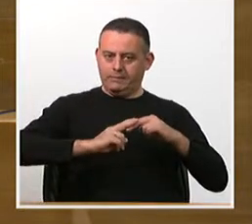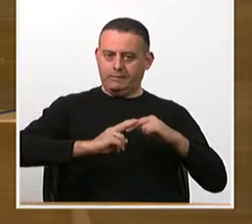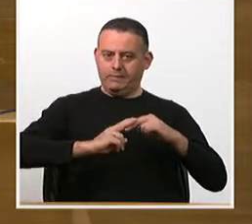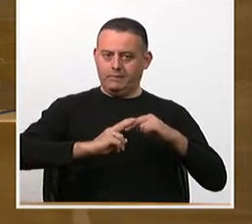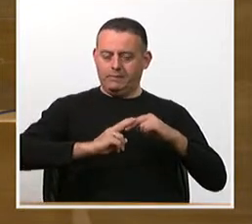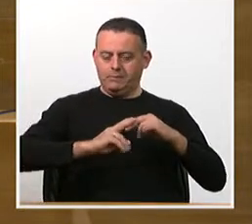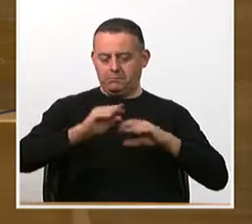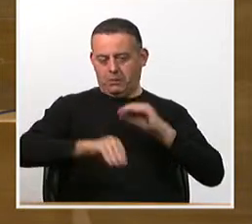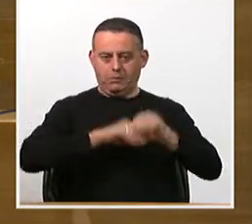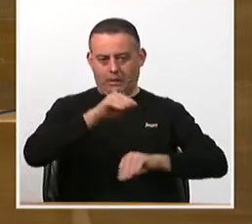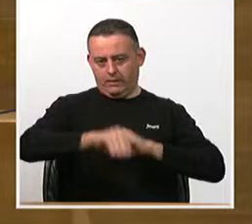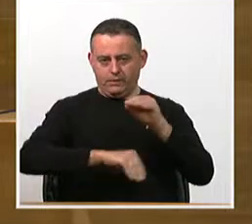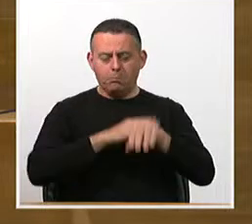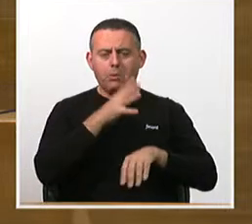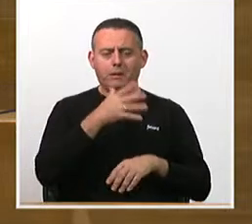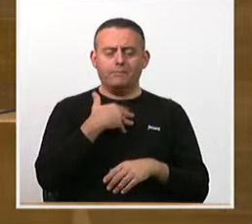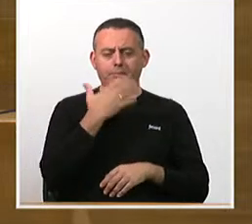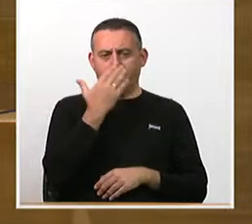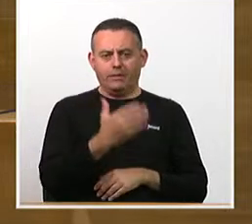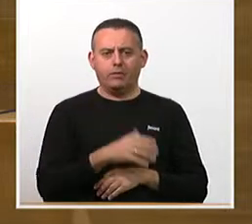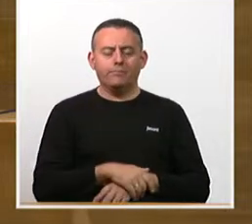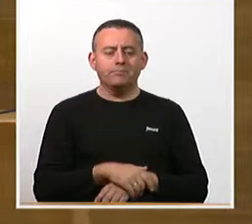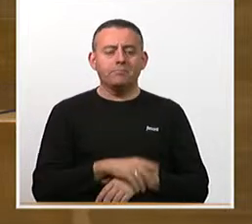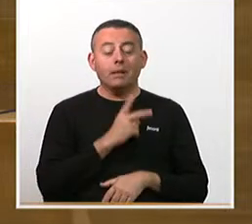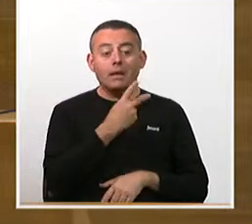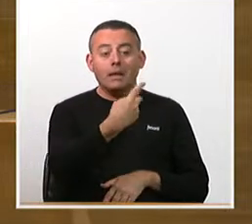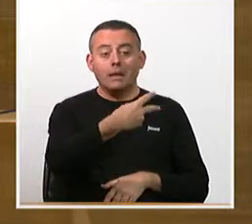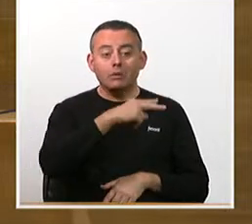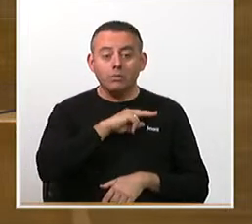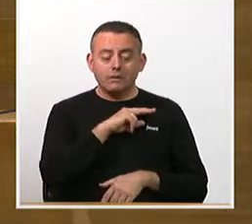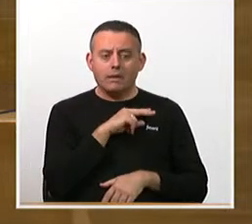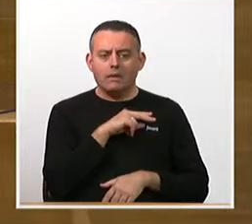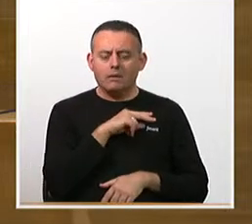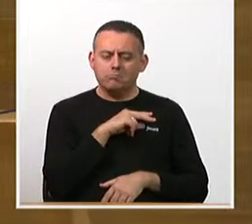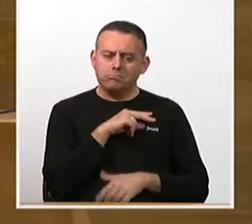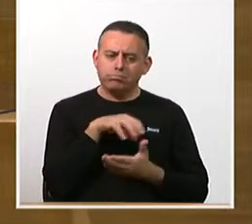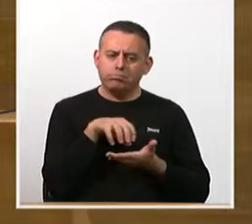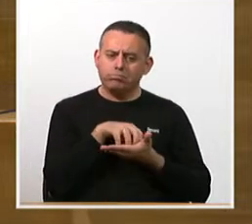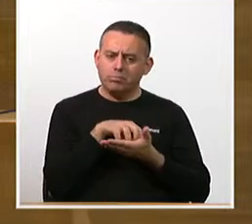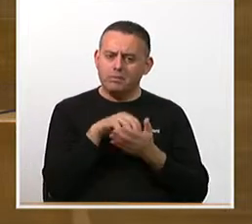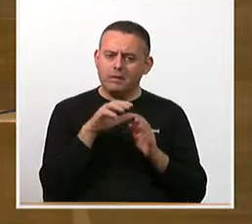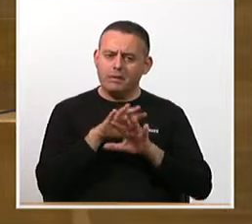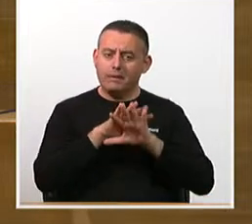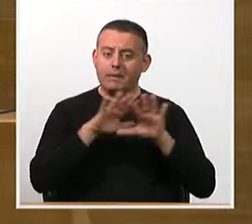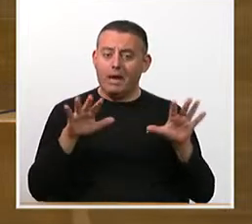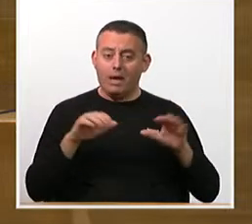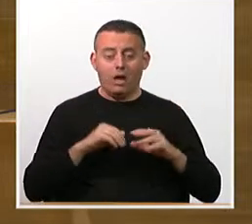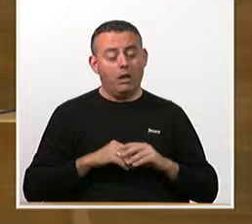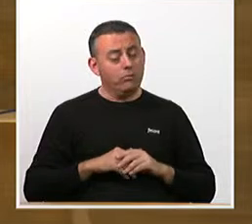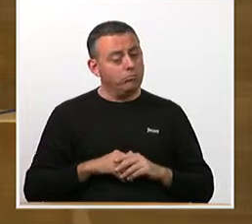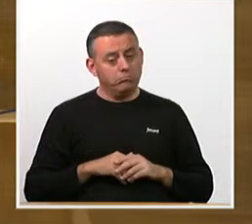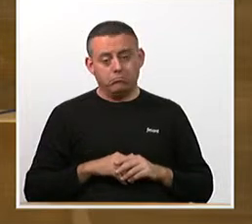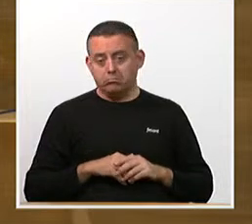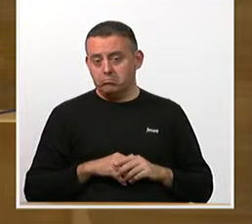AB sincer la se respa no qu clar que es el que me dir es que un ni